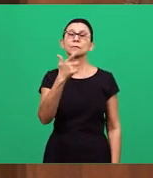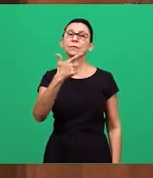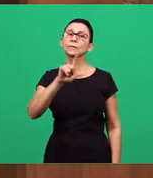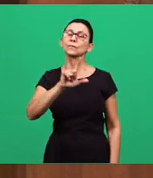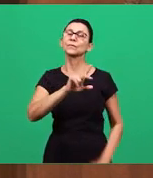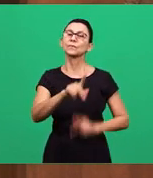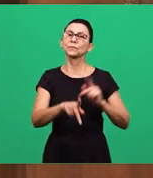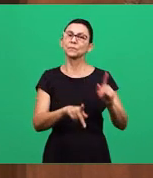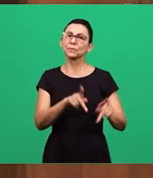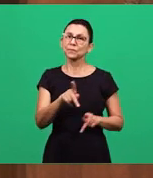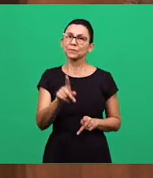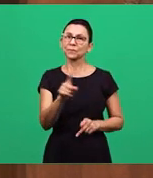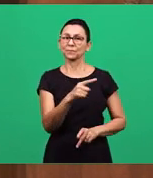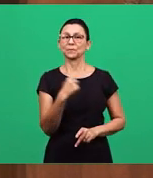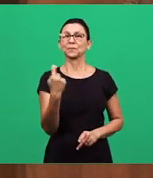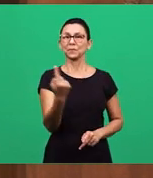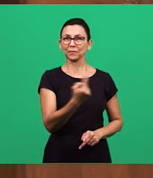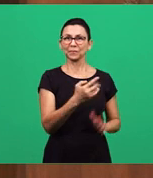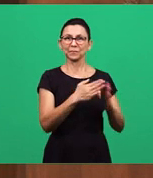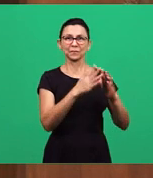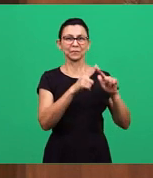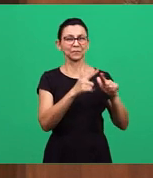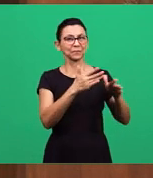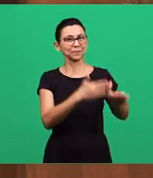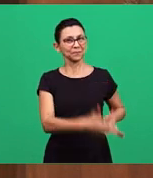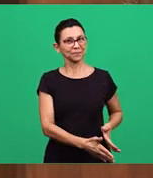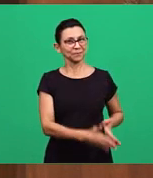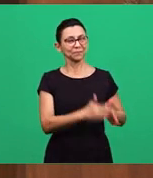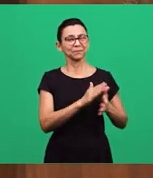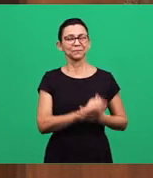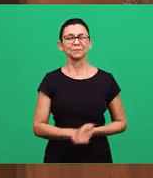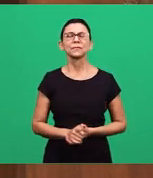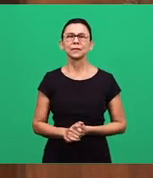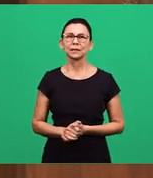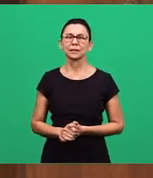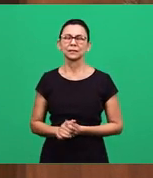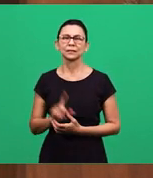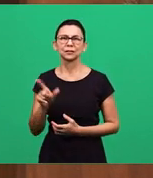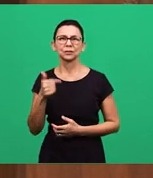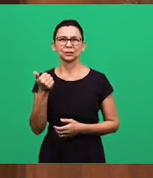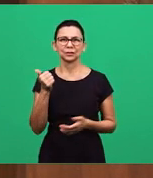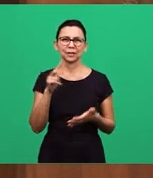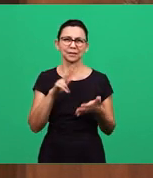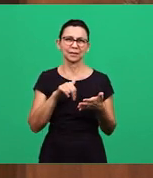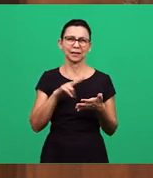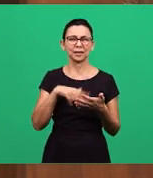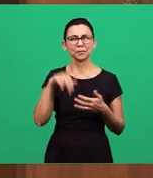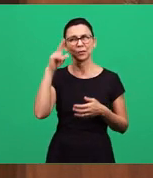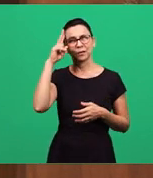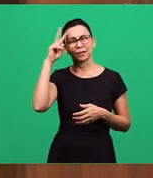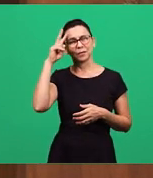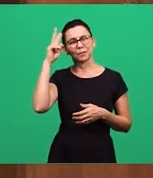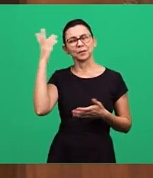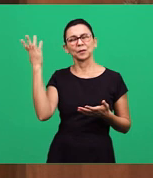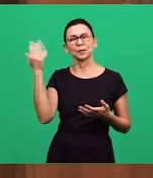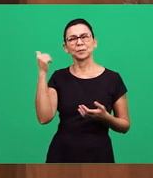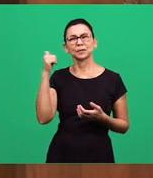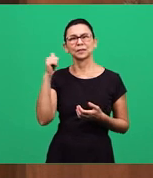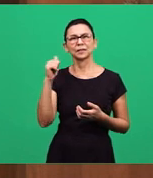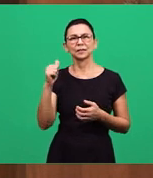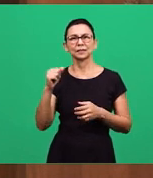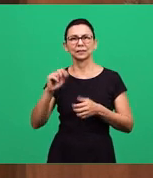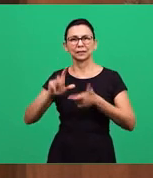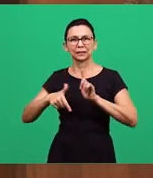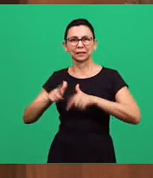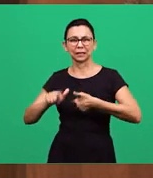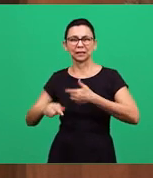Israel espiritual que es la iglesia. Y toda vez que nosotros nos deparamos con la historia de Israel, podemos hacer una